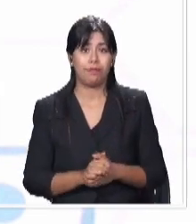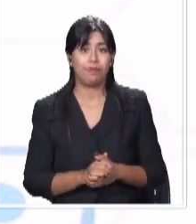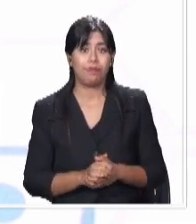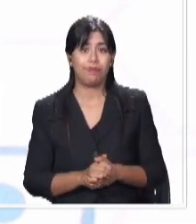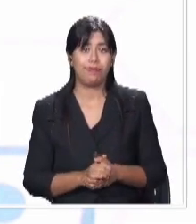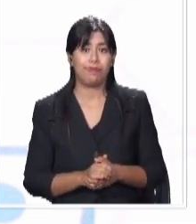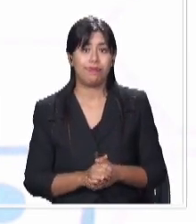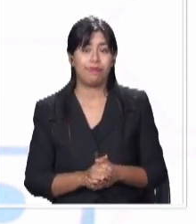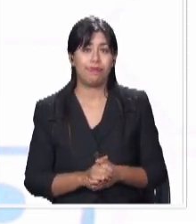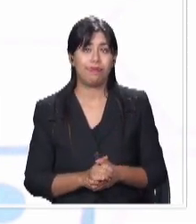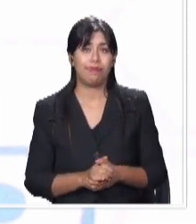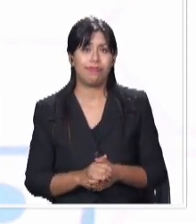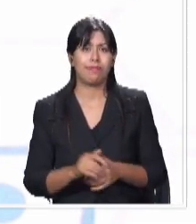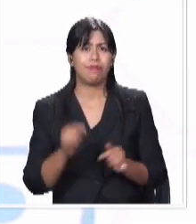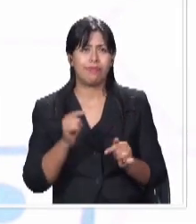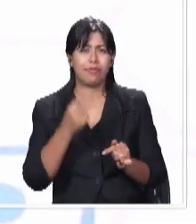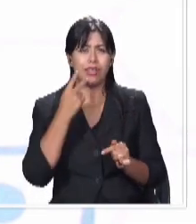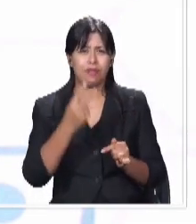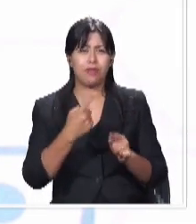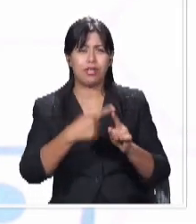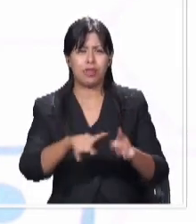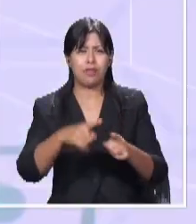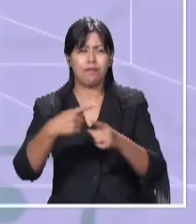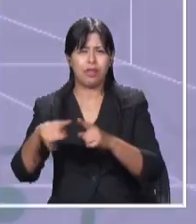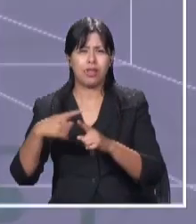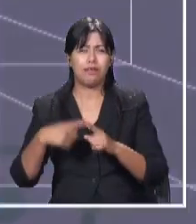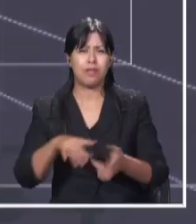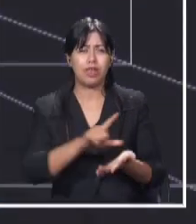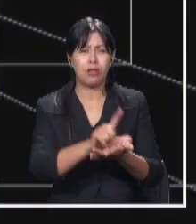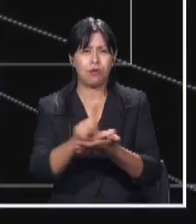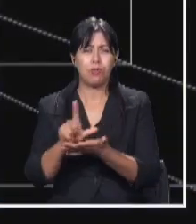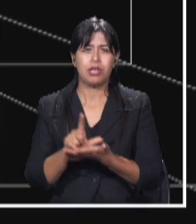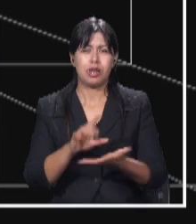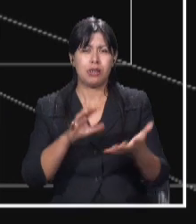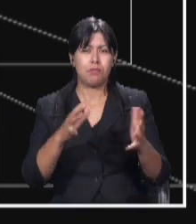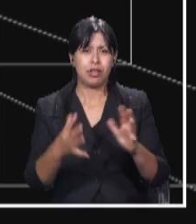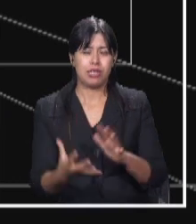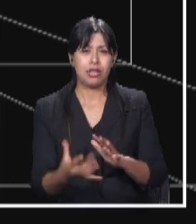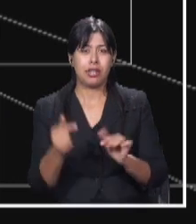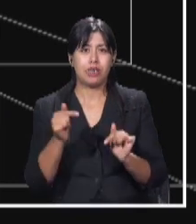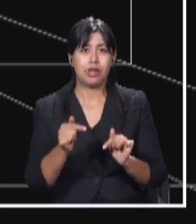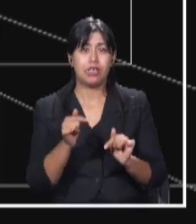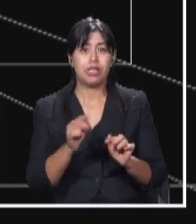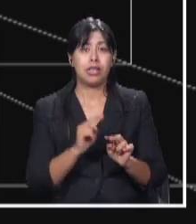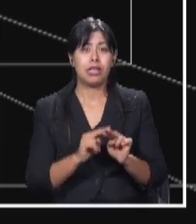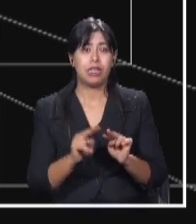que ha sido abordado en distintas partes del planeta. Y aquí está la iniciativa